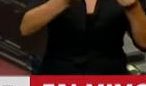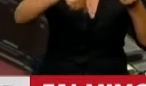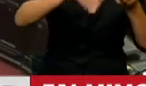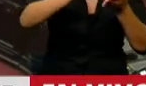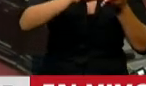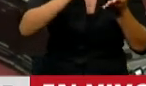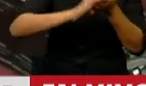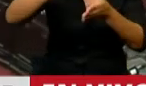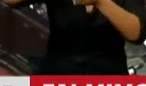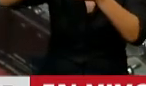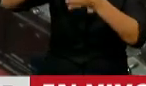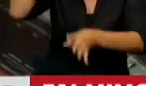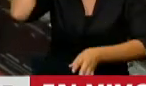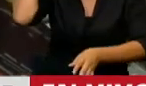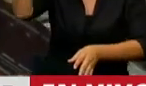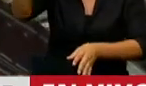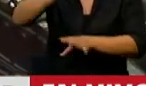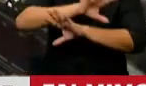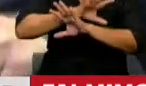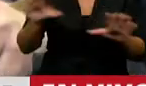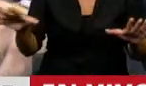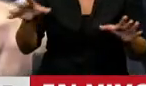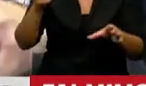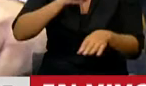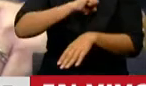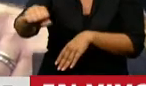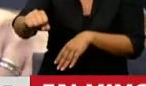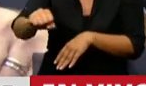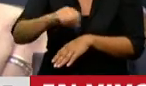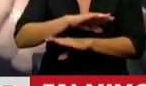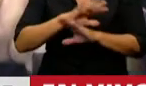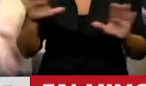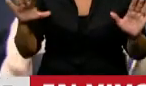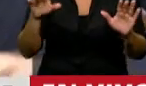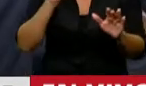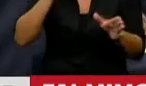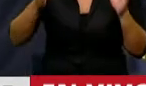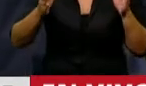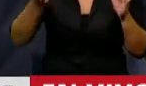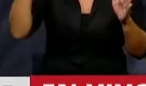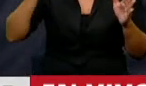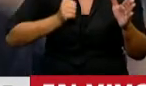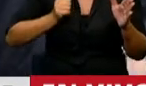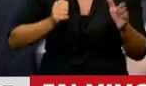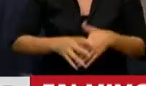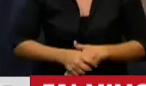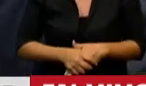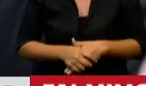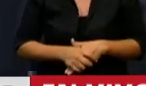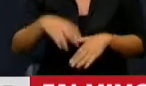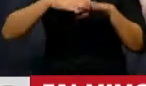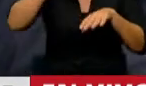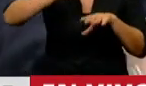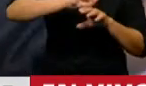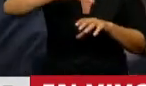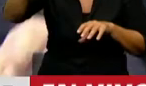sobre la deuda escandalosa, la estafa escandalosa de la dictadura militar, que aumentó la deuda